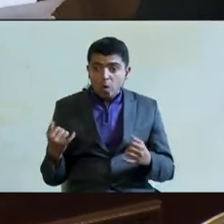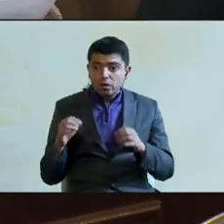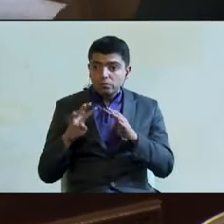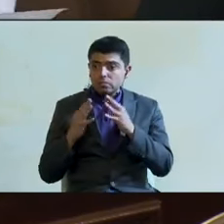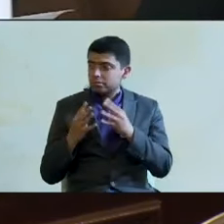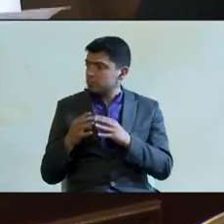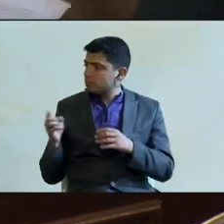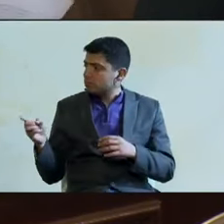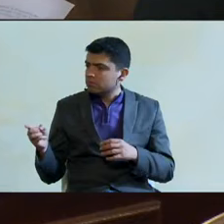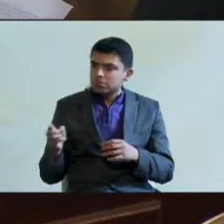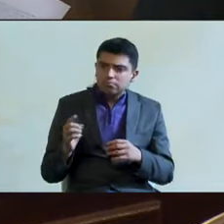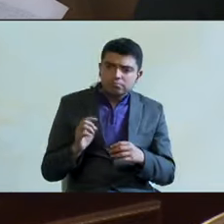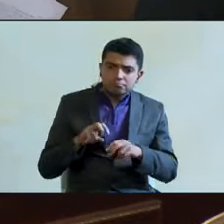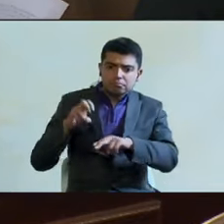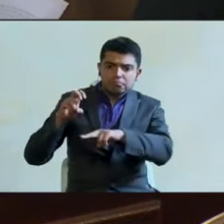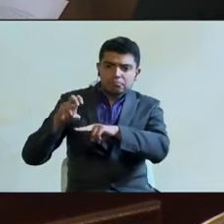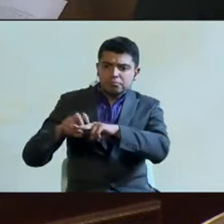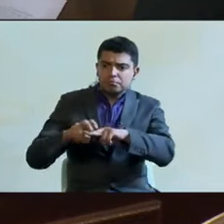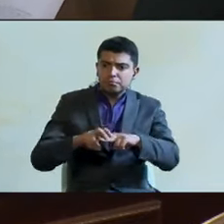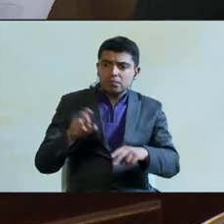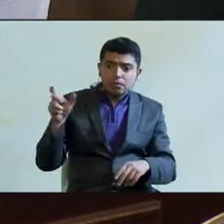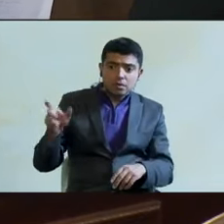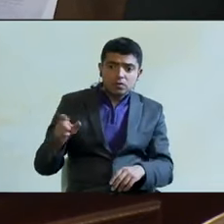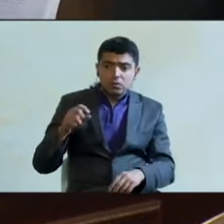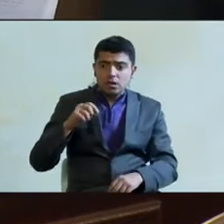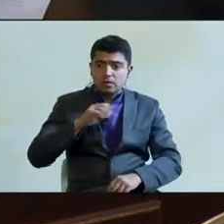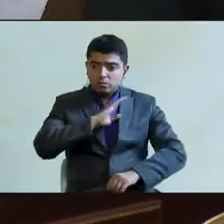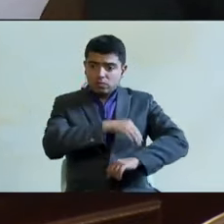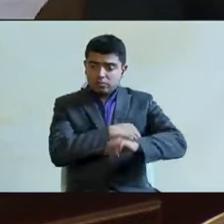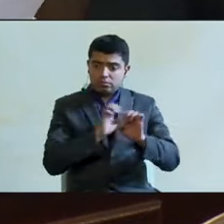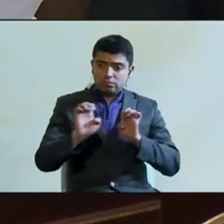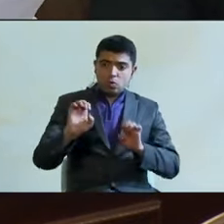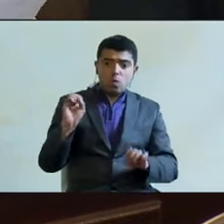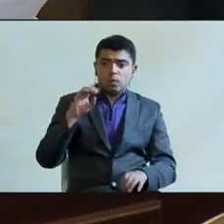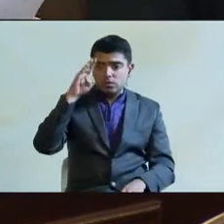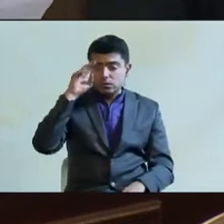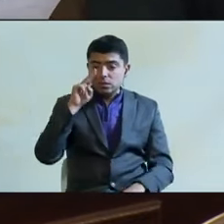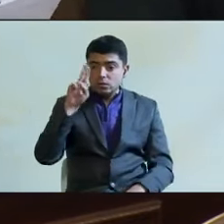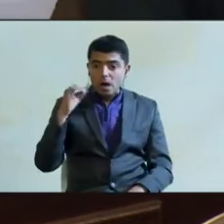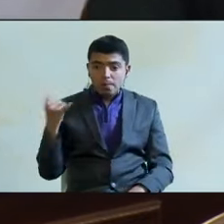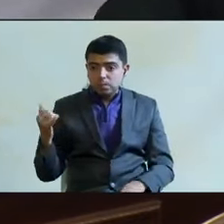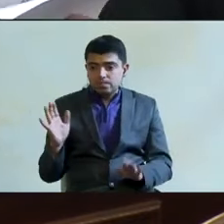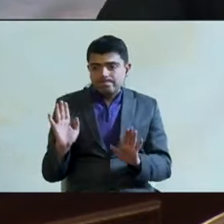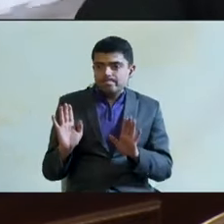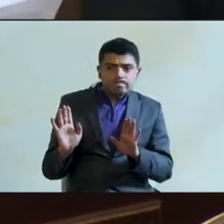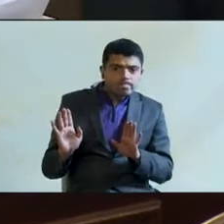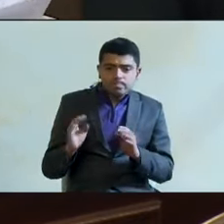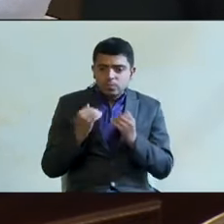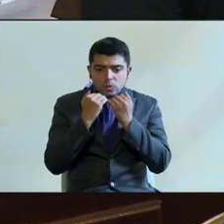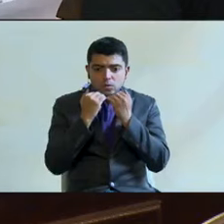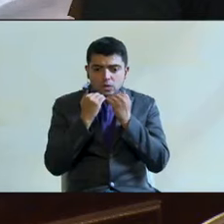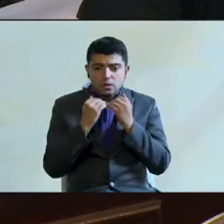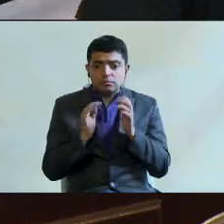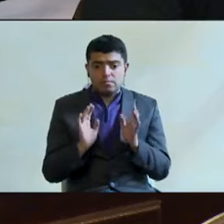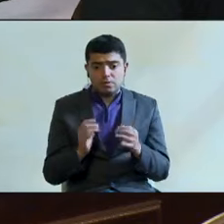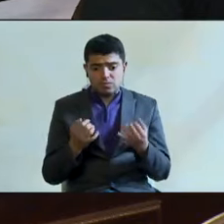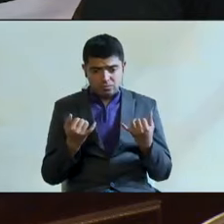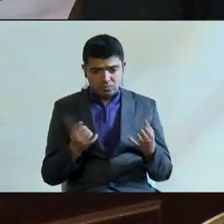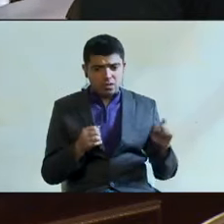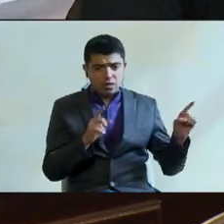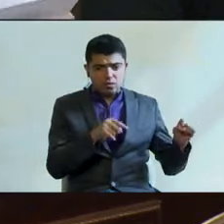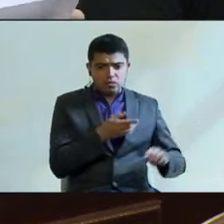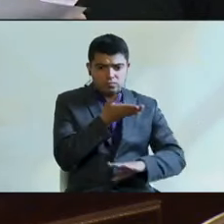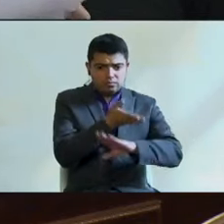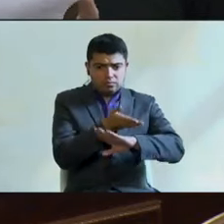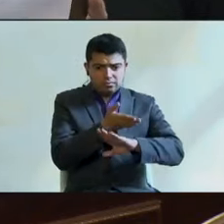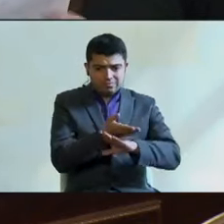o de la Policía Nacional Pero sí me gustaría que los ponentes y los autores del